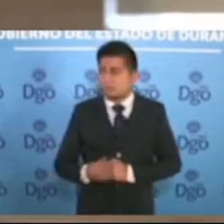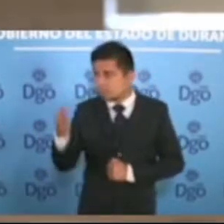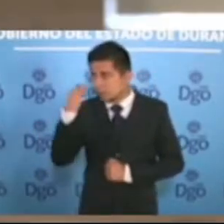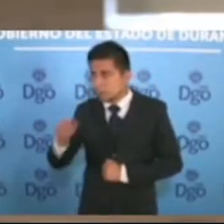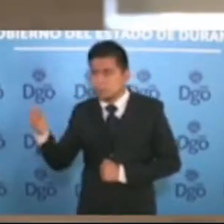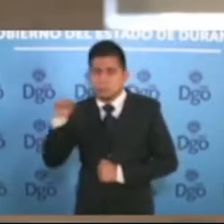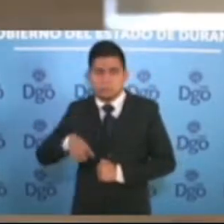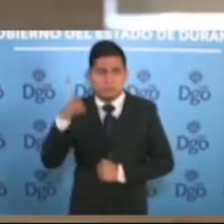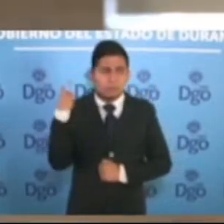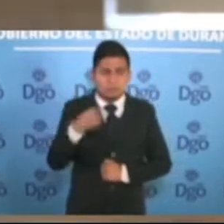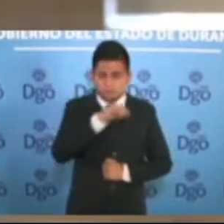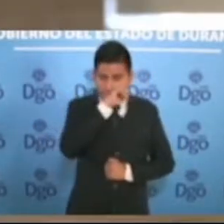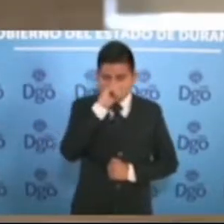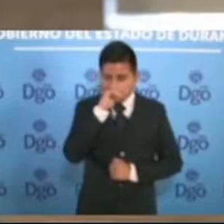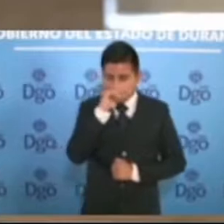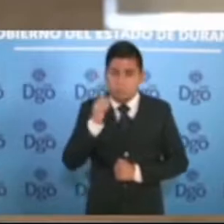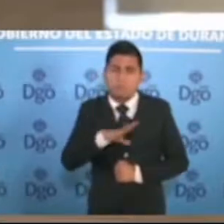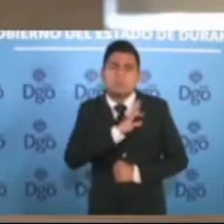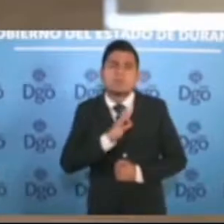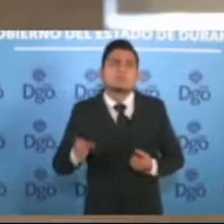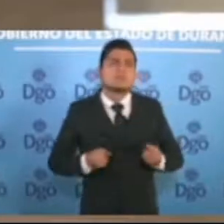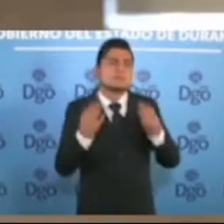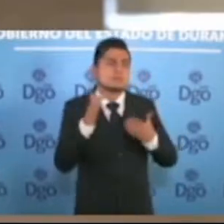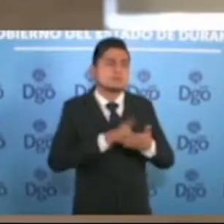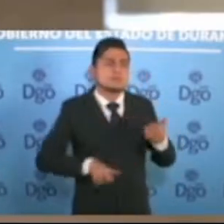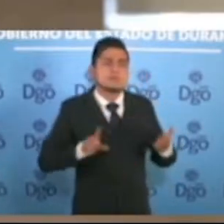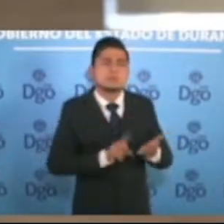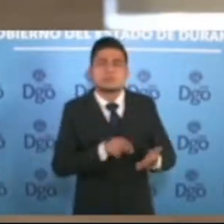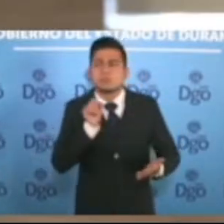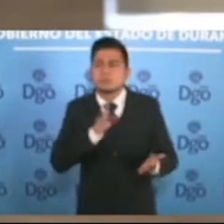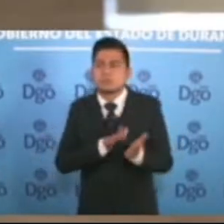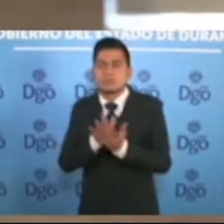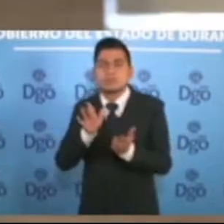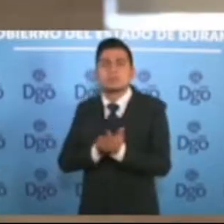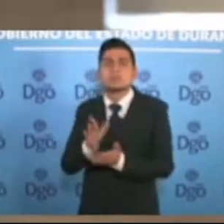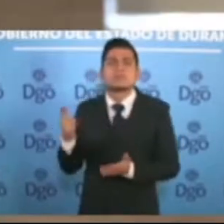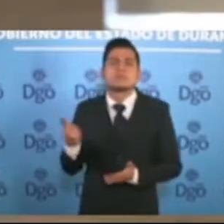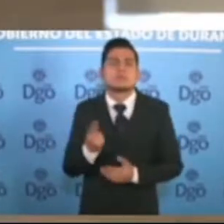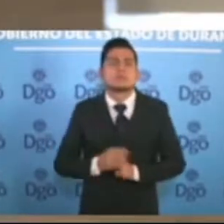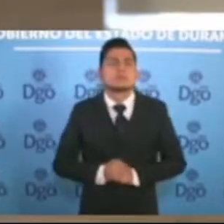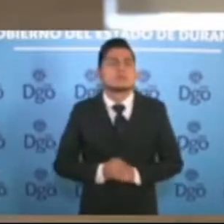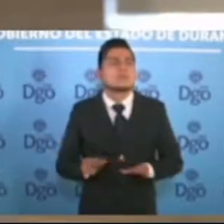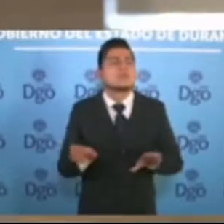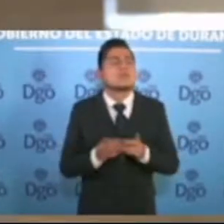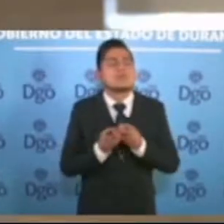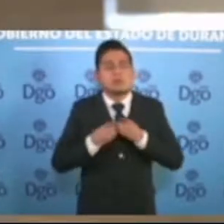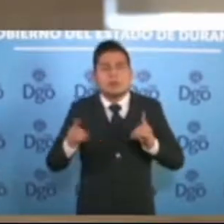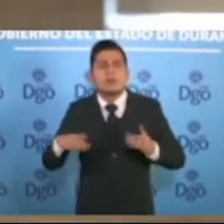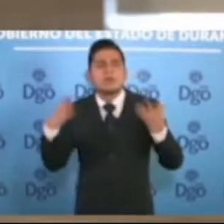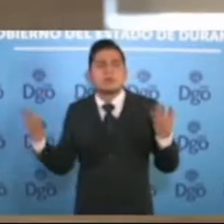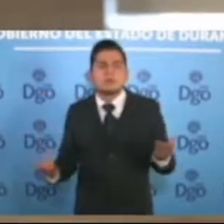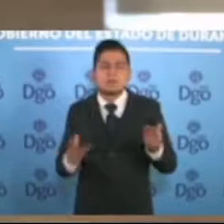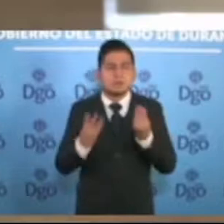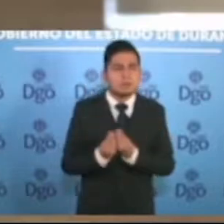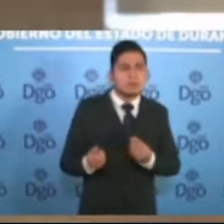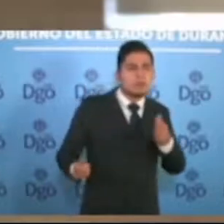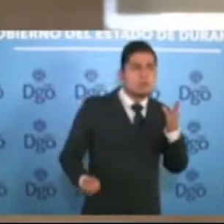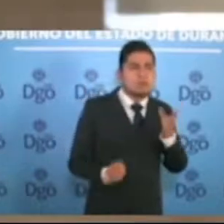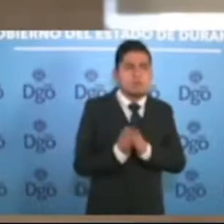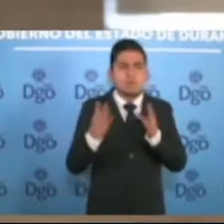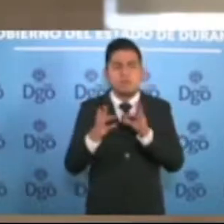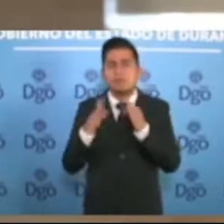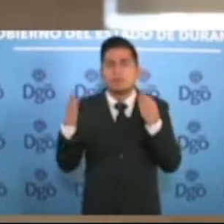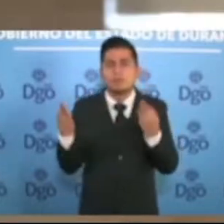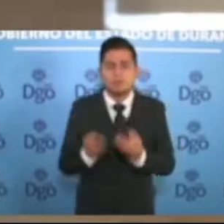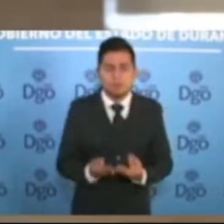Durango el lugar y el recurso que merece. Construyamos juntos nuevas condiciones